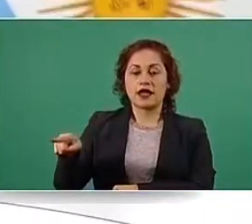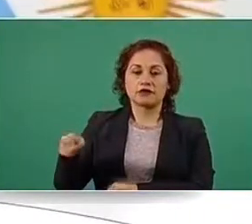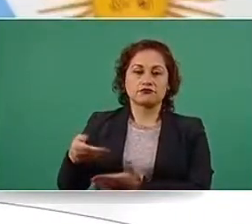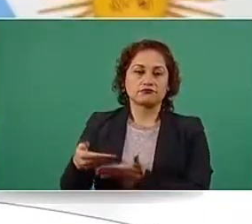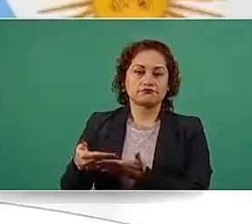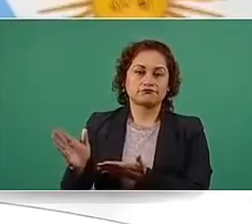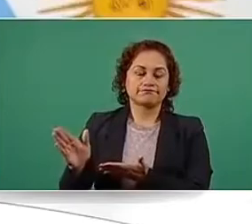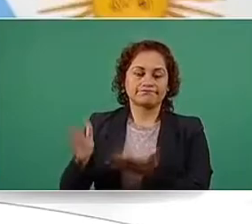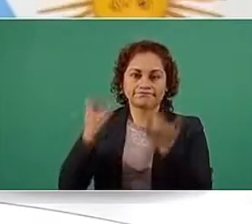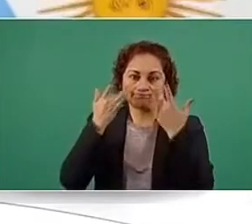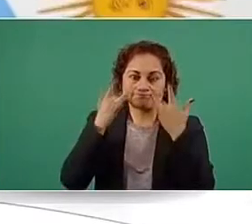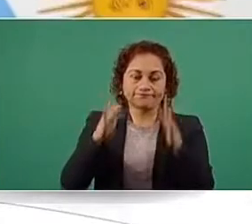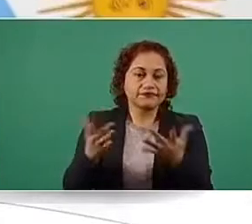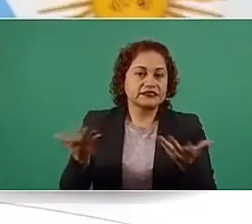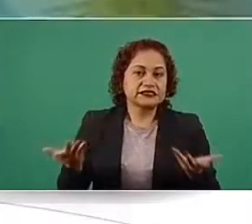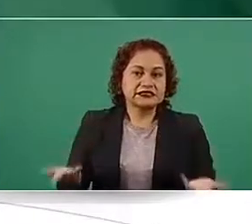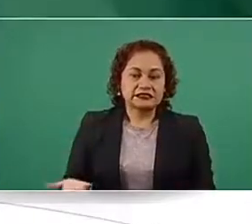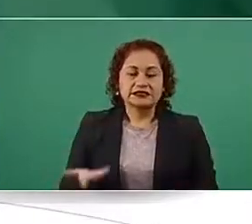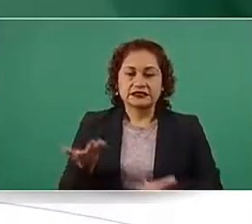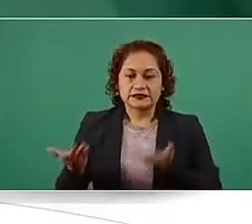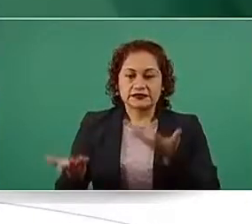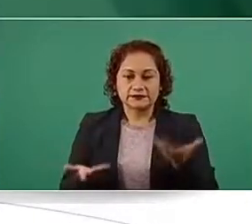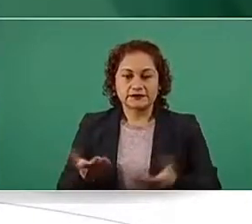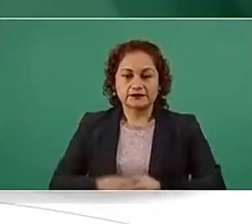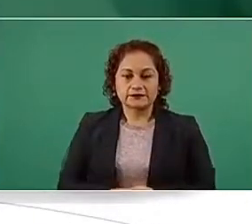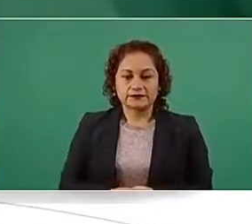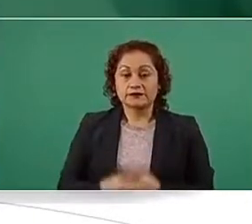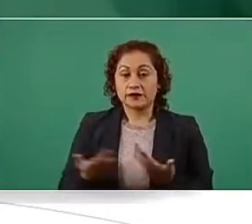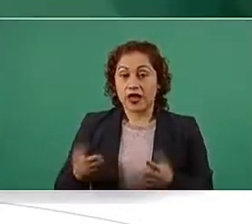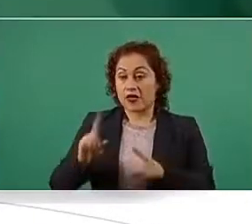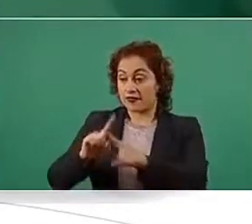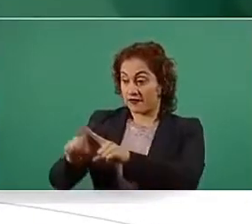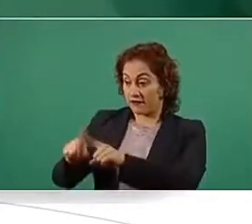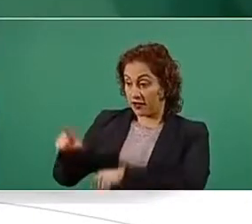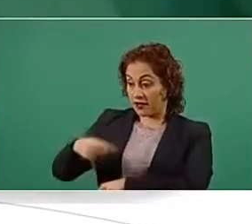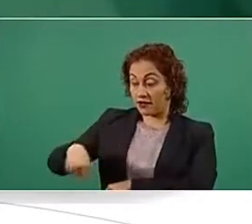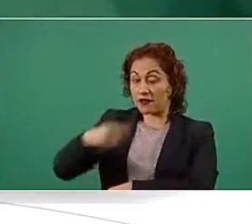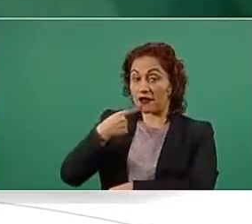Pero terminemos con la payasada. Yo le pido a los fiscales y a los jueces que hagan lo que deben.